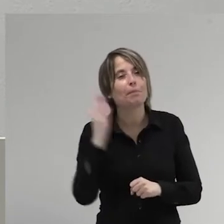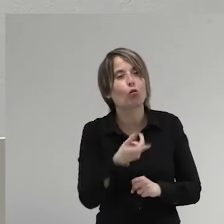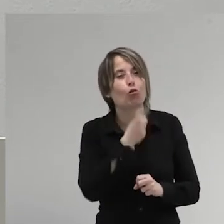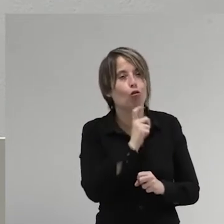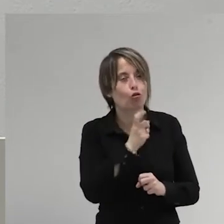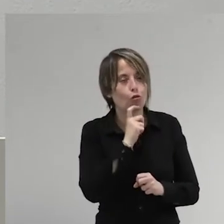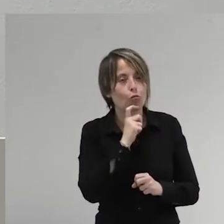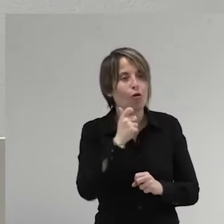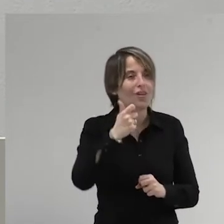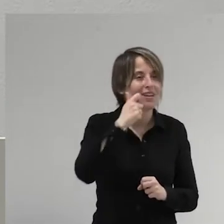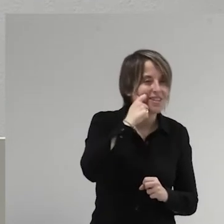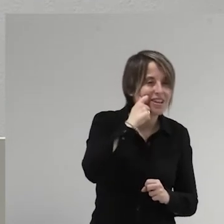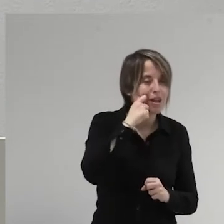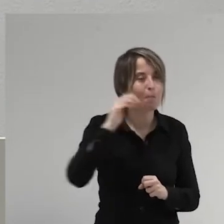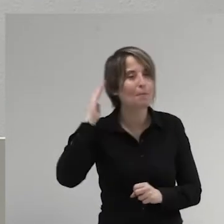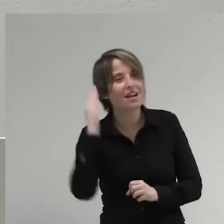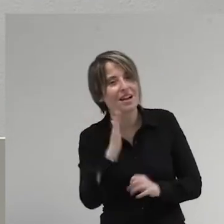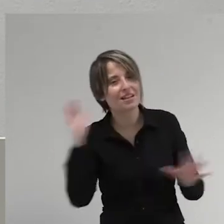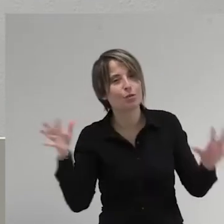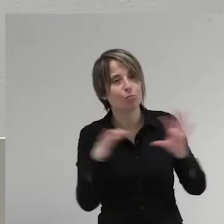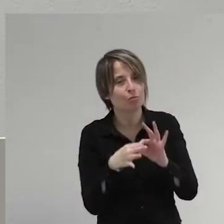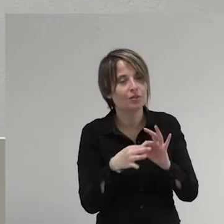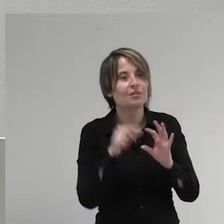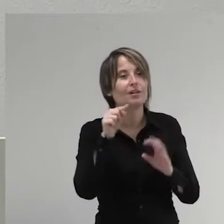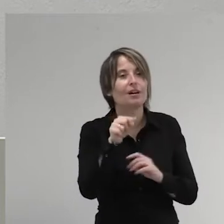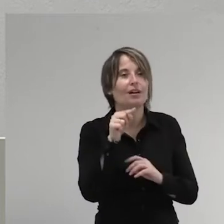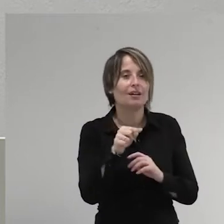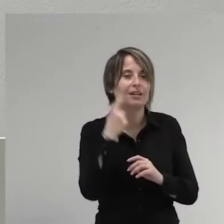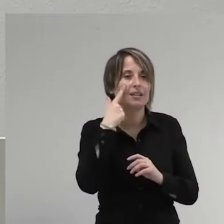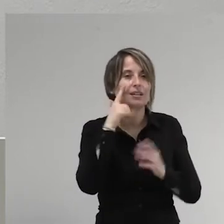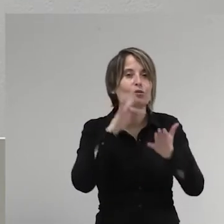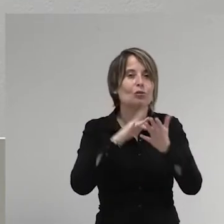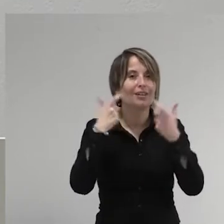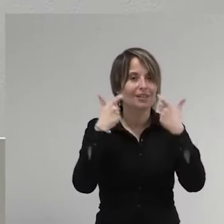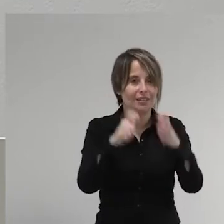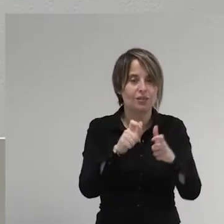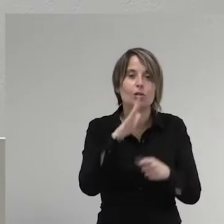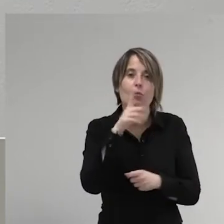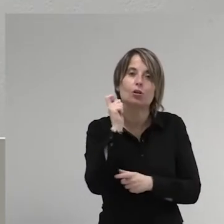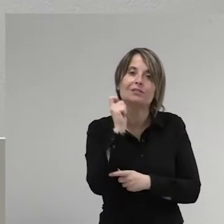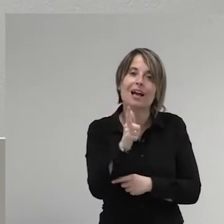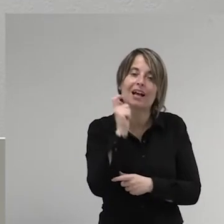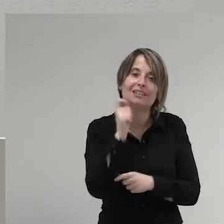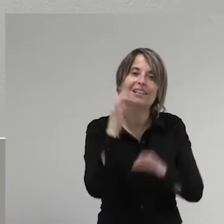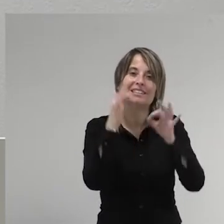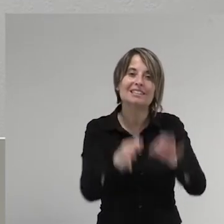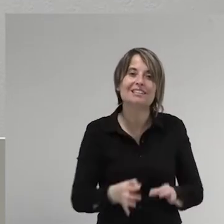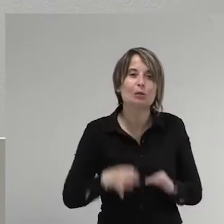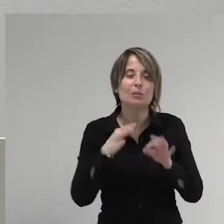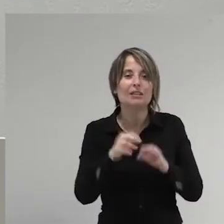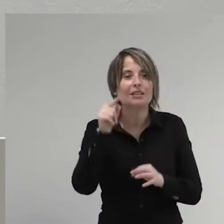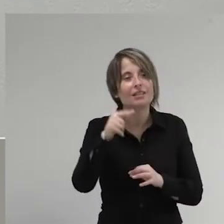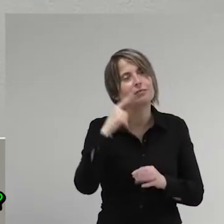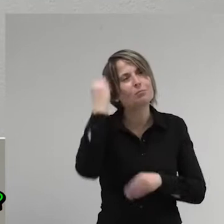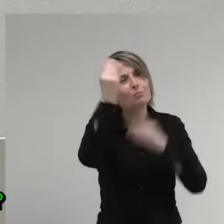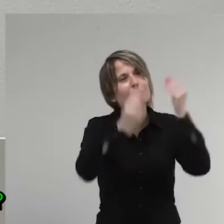se relaciona raza y criminalización racial en estas categorías, porque está todo el rato operando y se tiende a